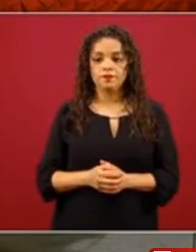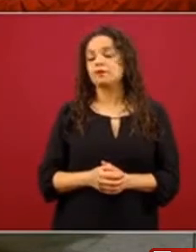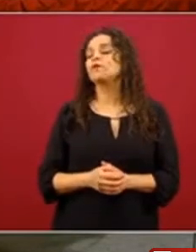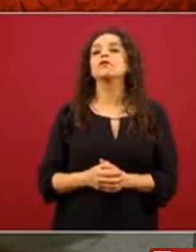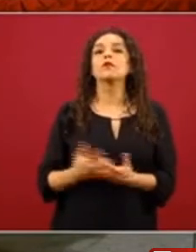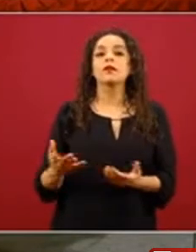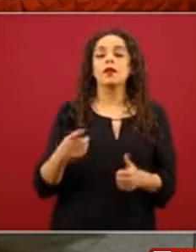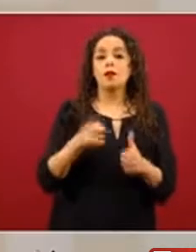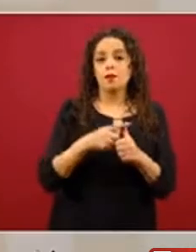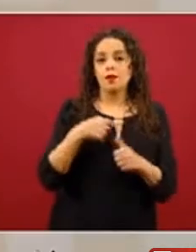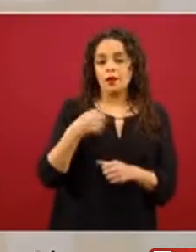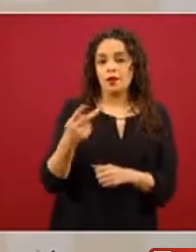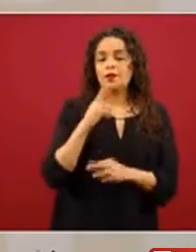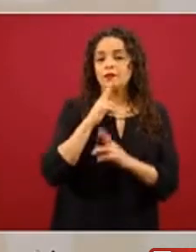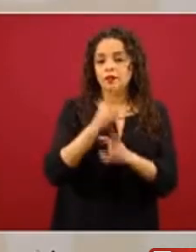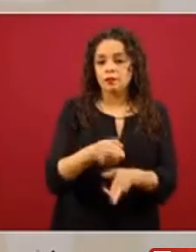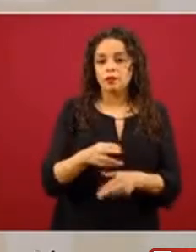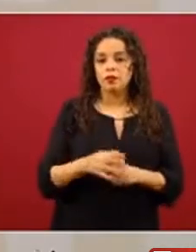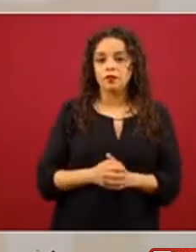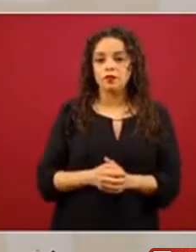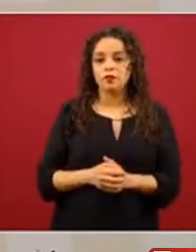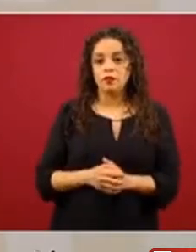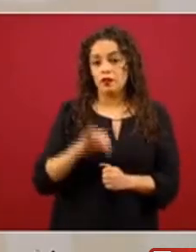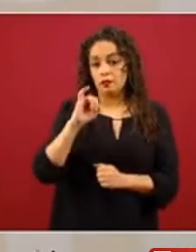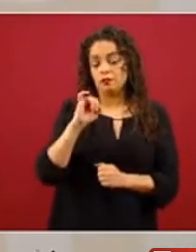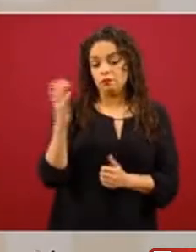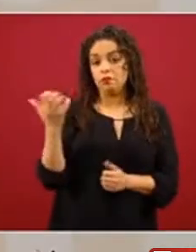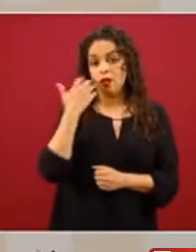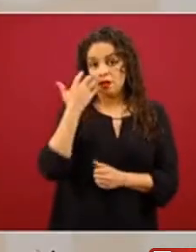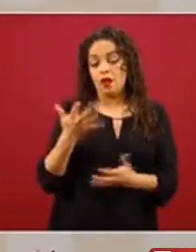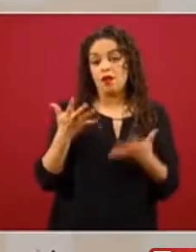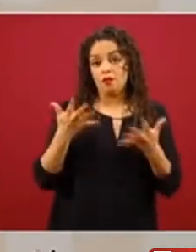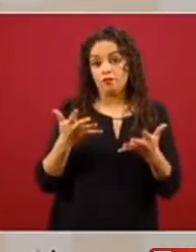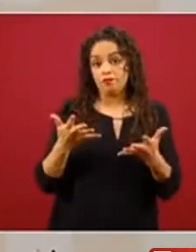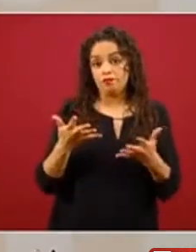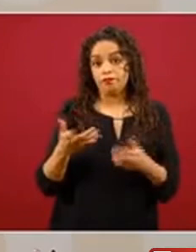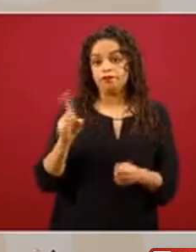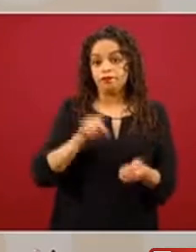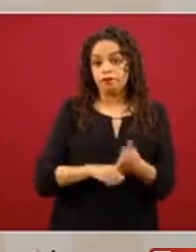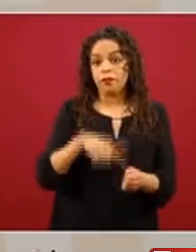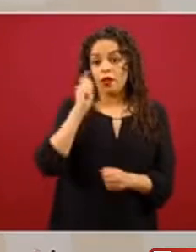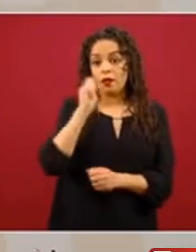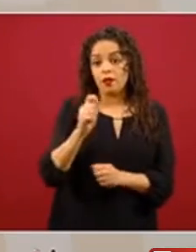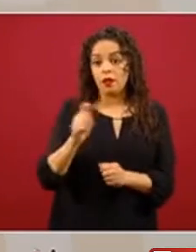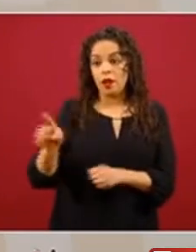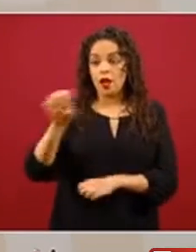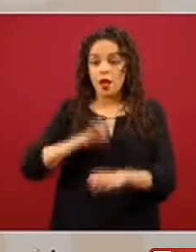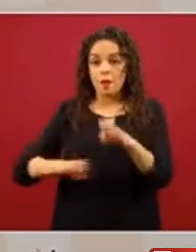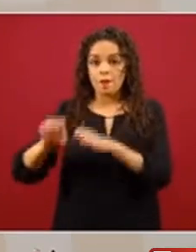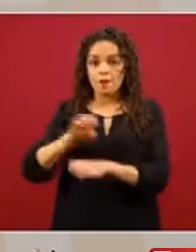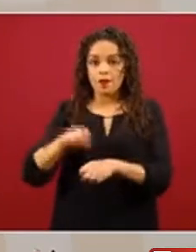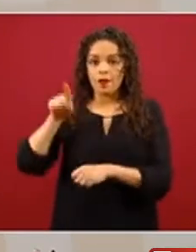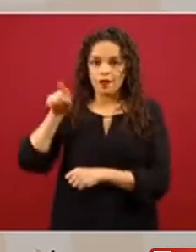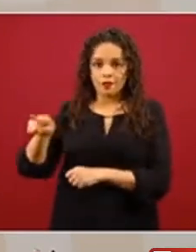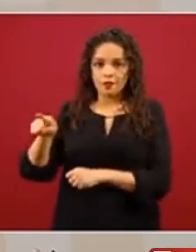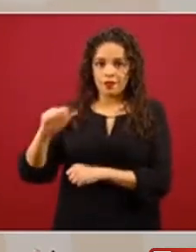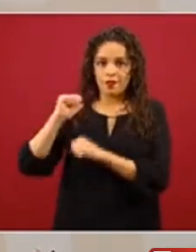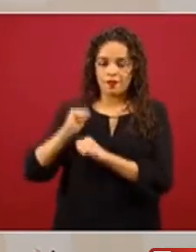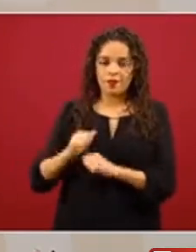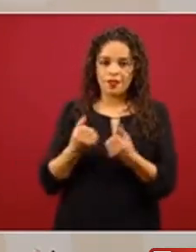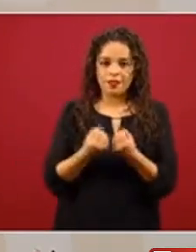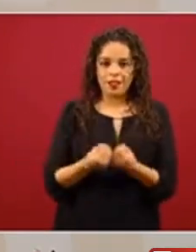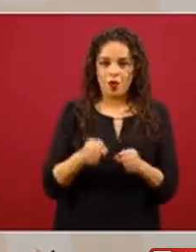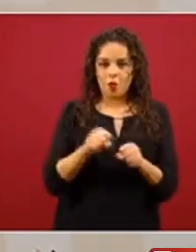un acto de donación por parte de las empresas aseguradoras a través de la